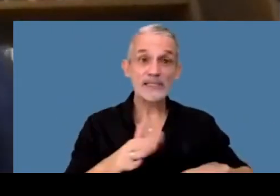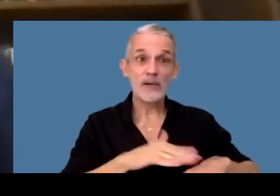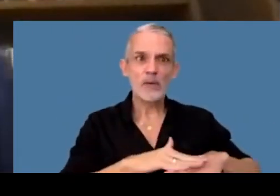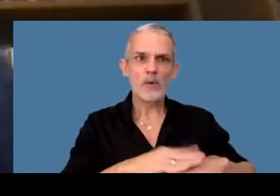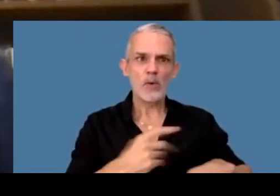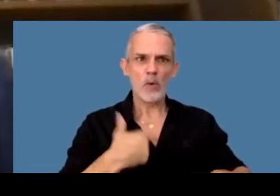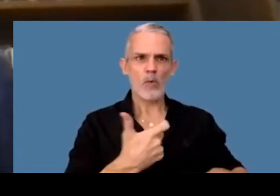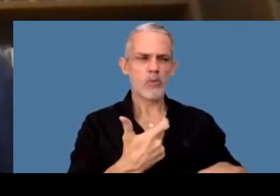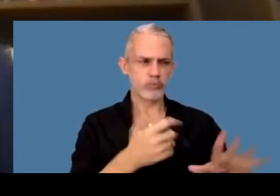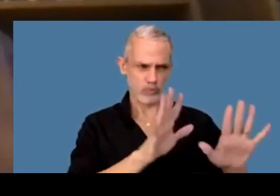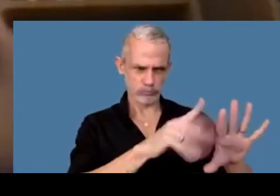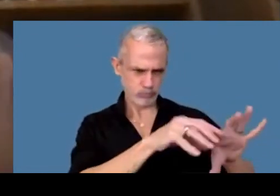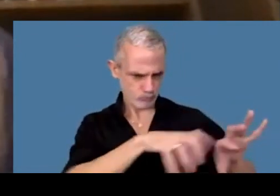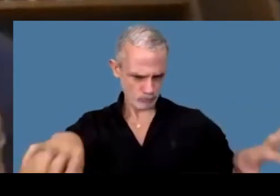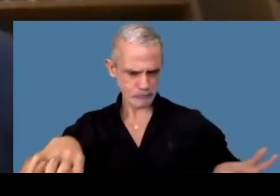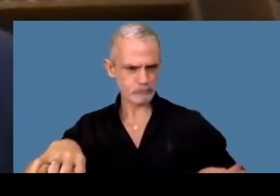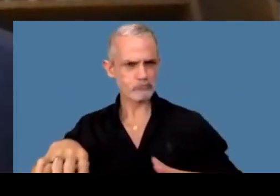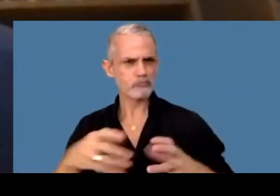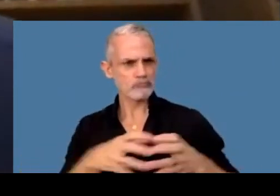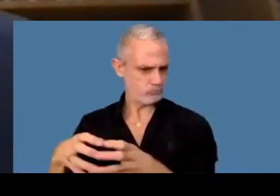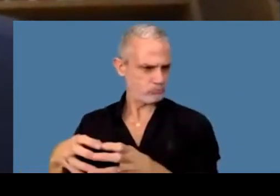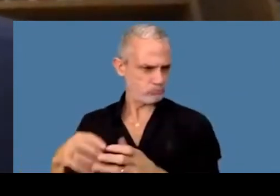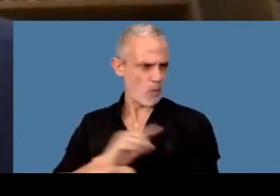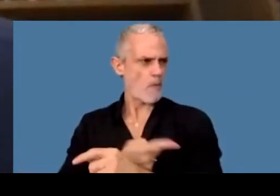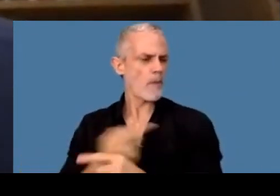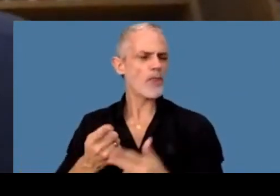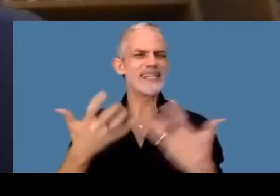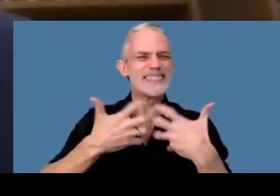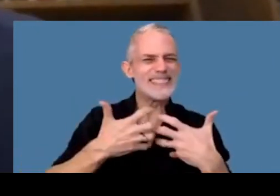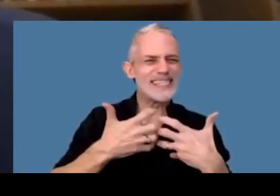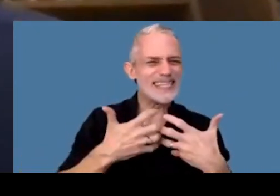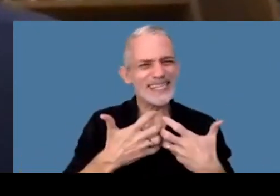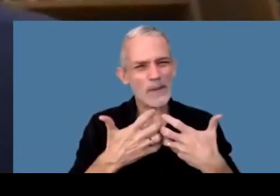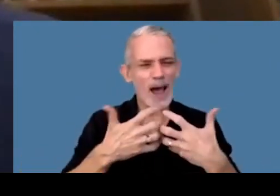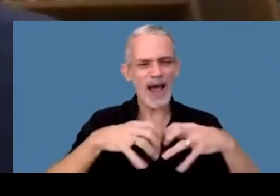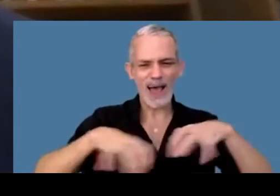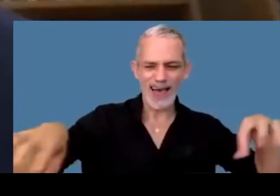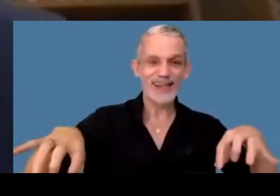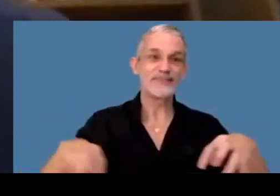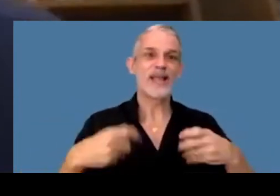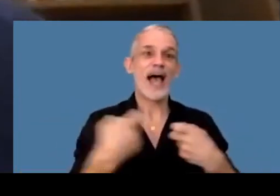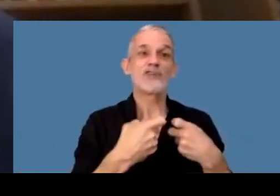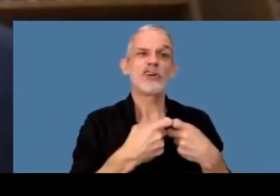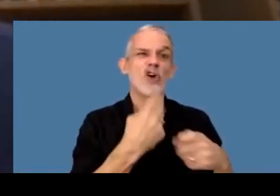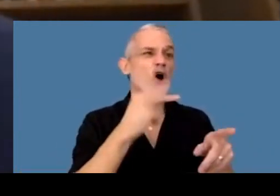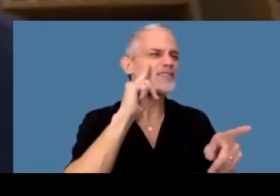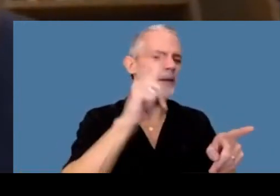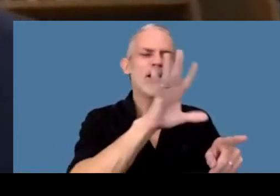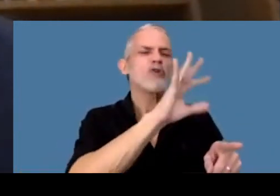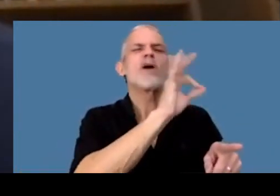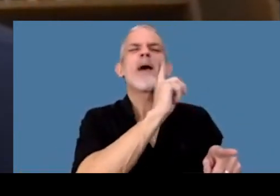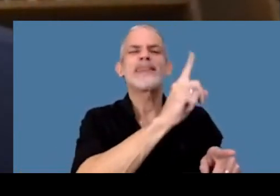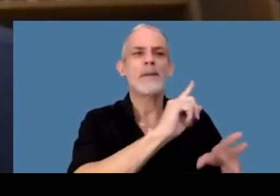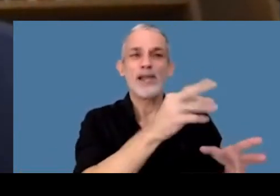cortar sola. Y cuando hablamos en términos sistémicos, no es lo mismo tener una organización de 11.000, 50.000 o